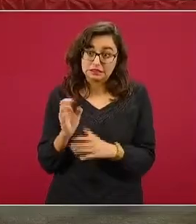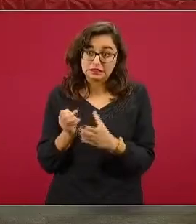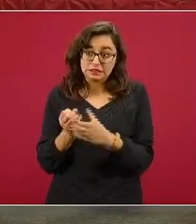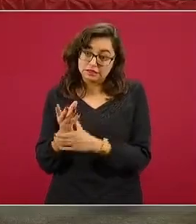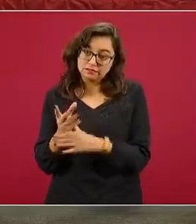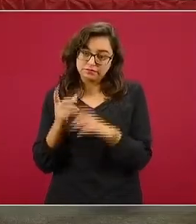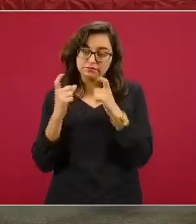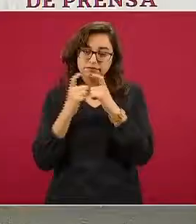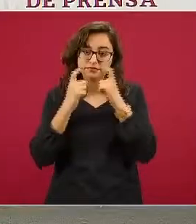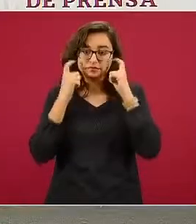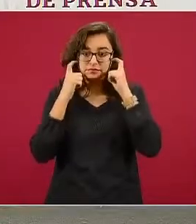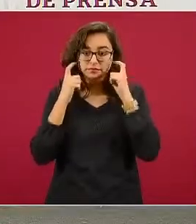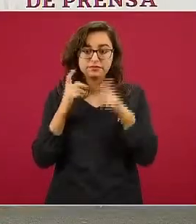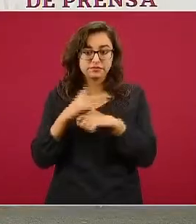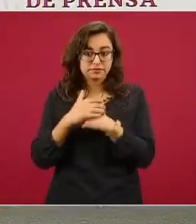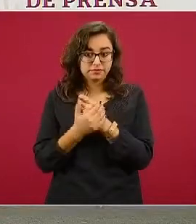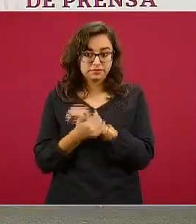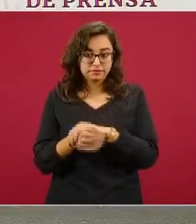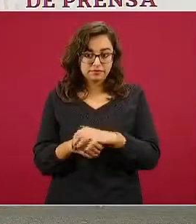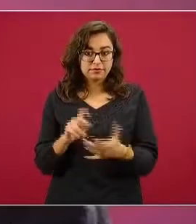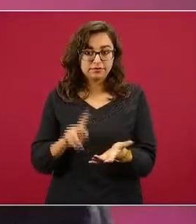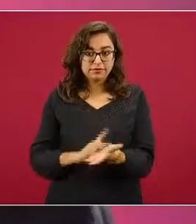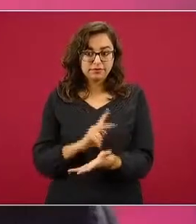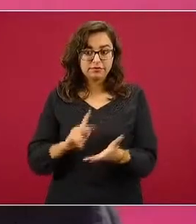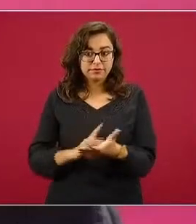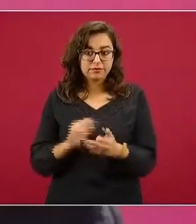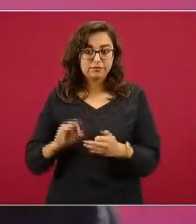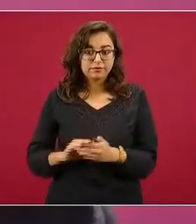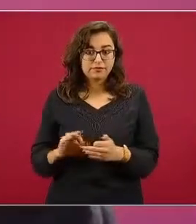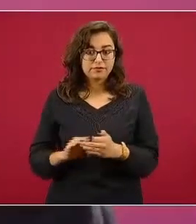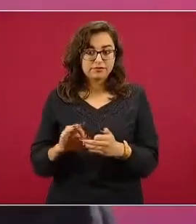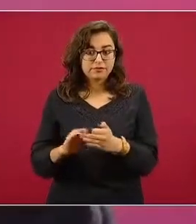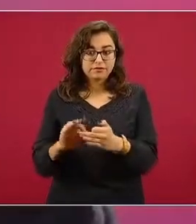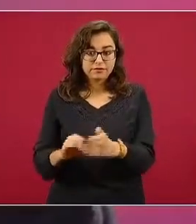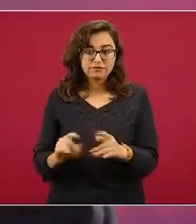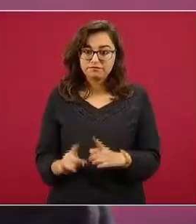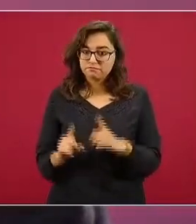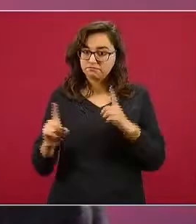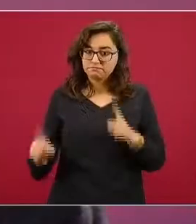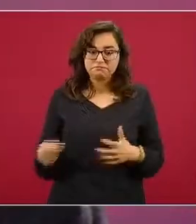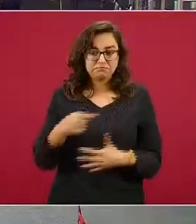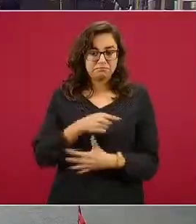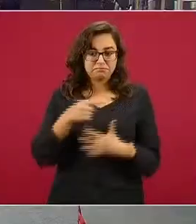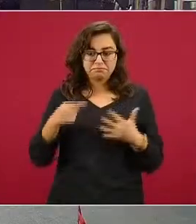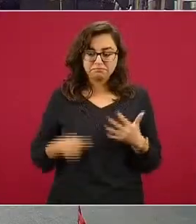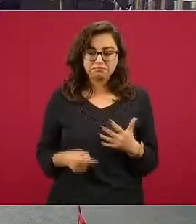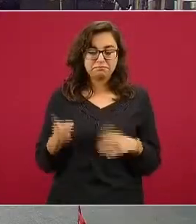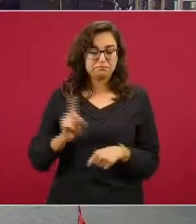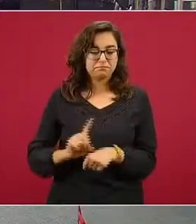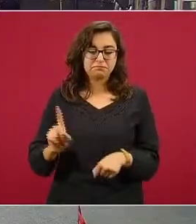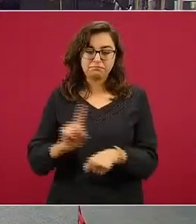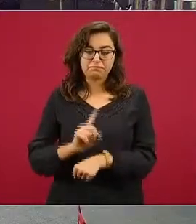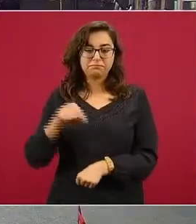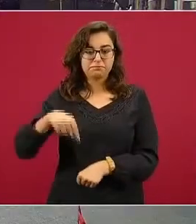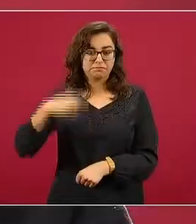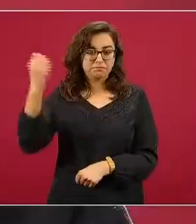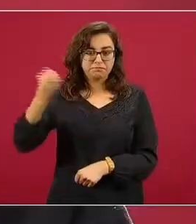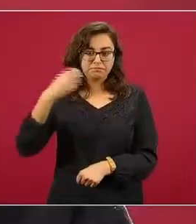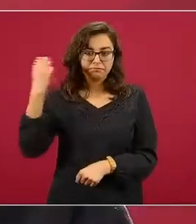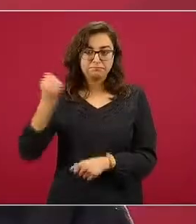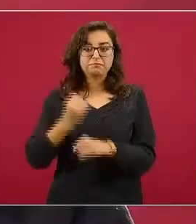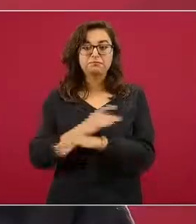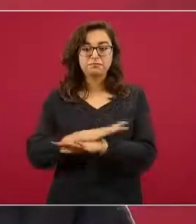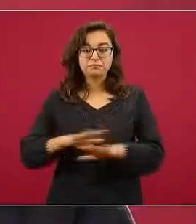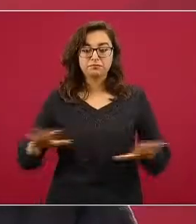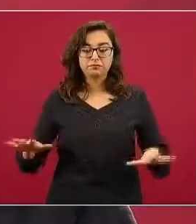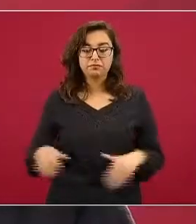cerrados, lavarse las manos continuamente, mantener la sana distancia, etcétera. Lo que hemos mencionado casi todos los días desde que empezó